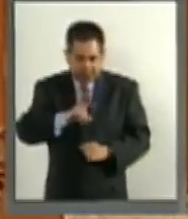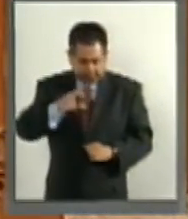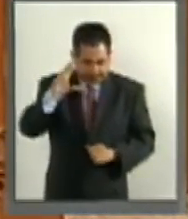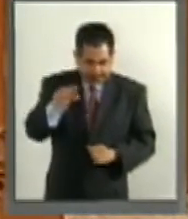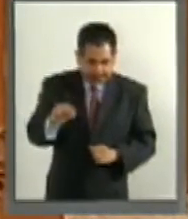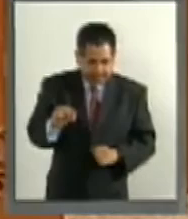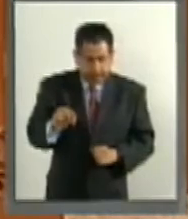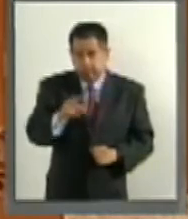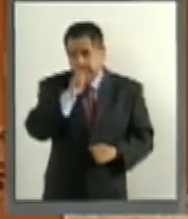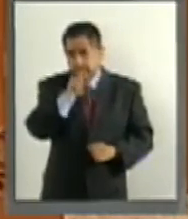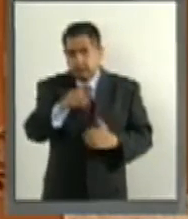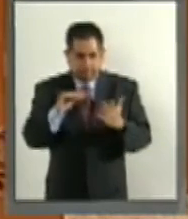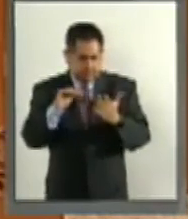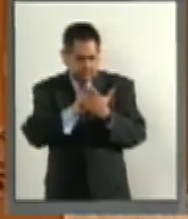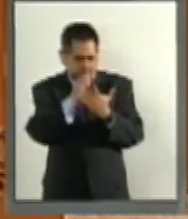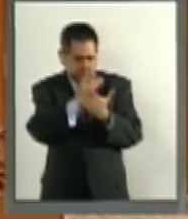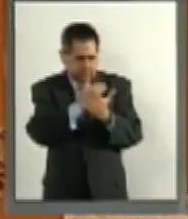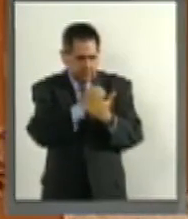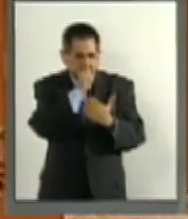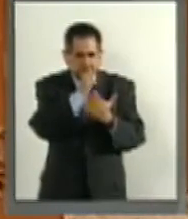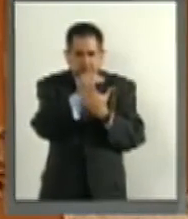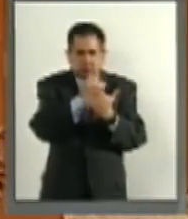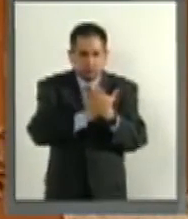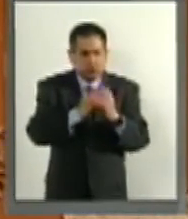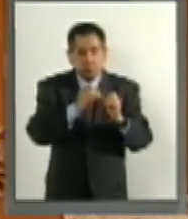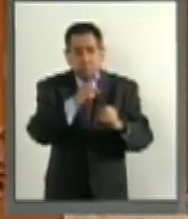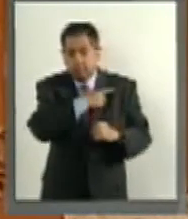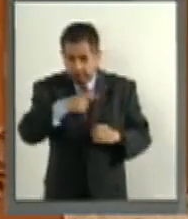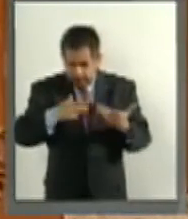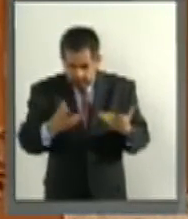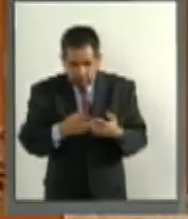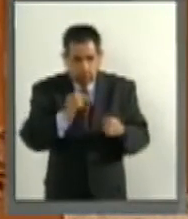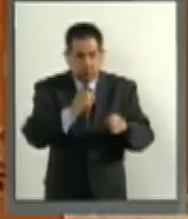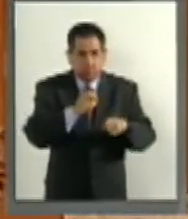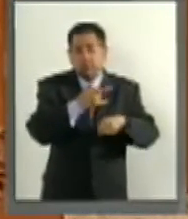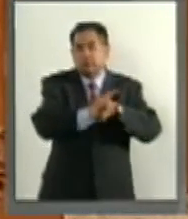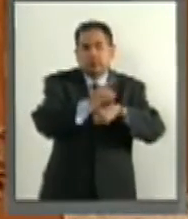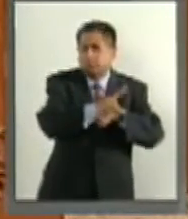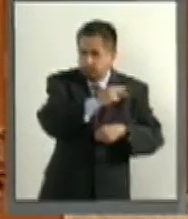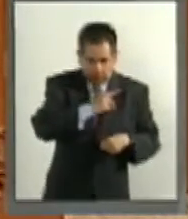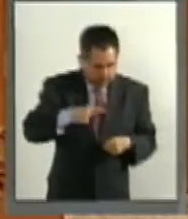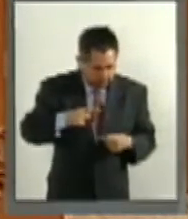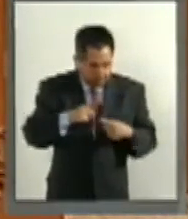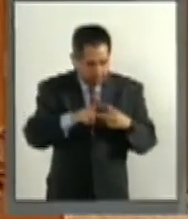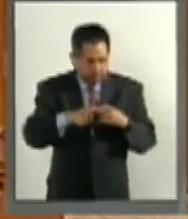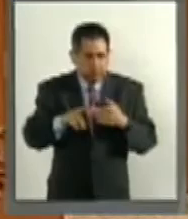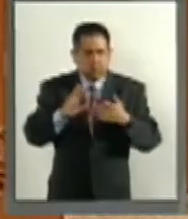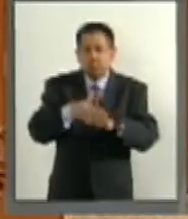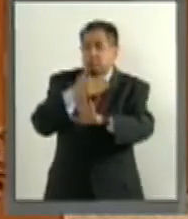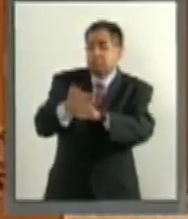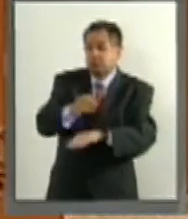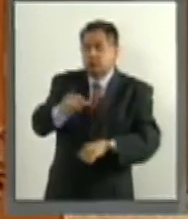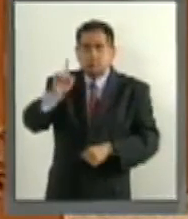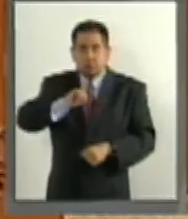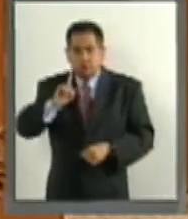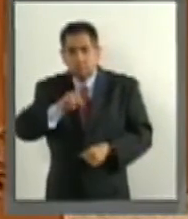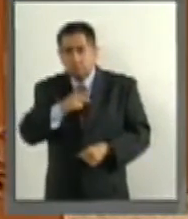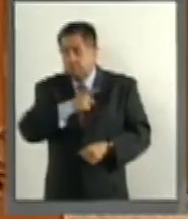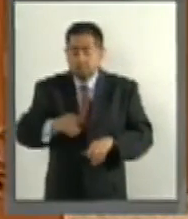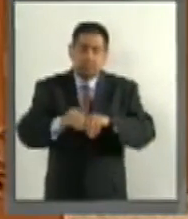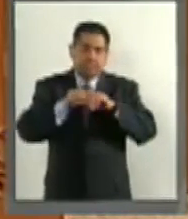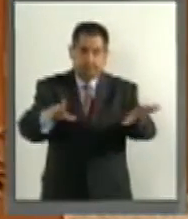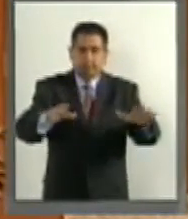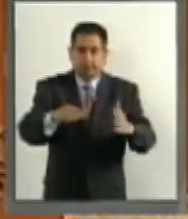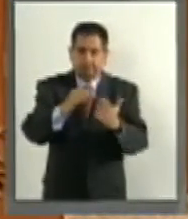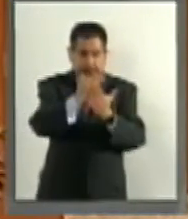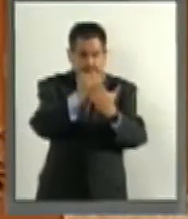Se establece un catálogo de acciones u omisiones que constituyen violencia política en razón de género que será indicativa y